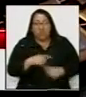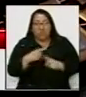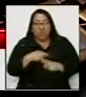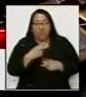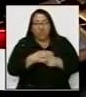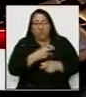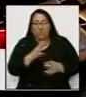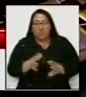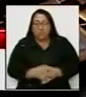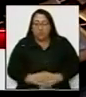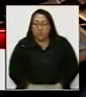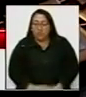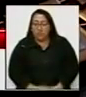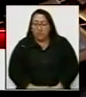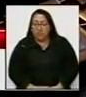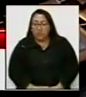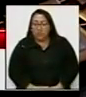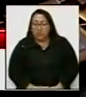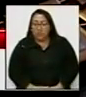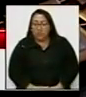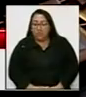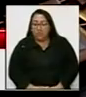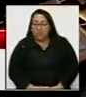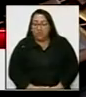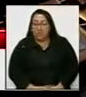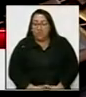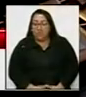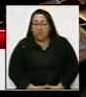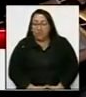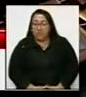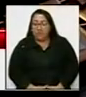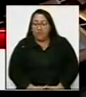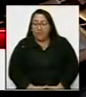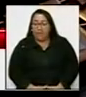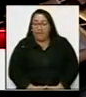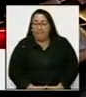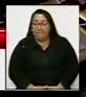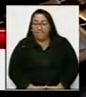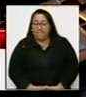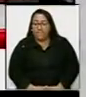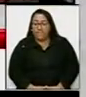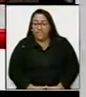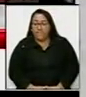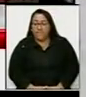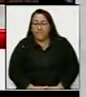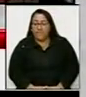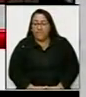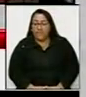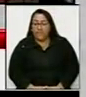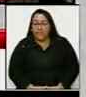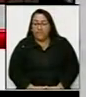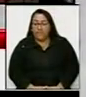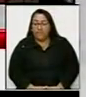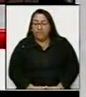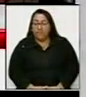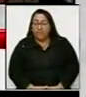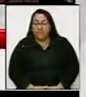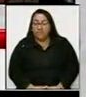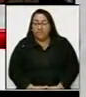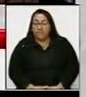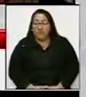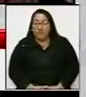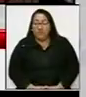Villavicencio, Becerril, Galarreta, Vergara, Aramayo, Salgado, Cuadros,